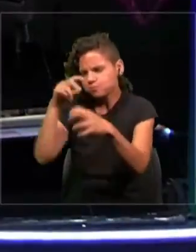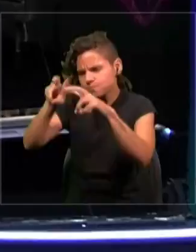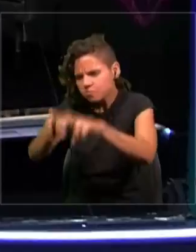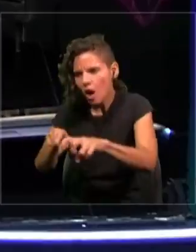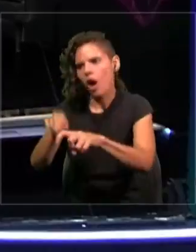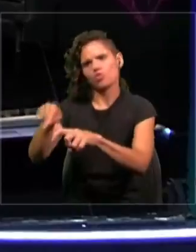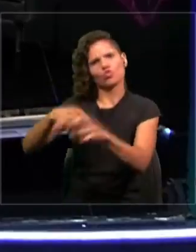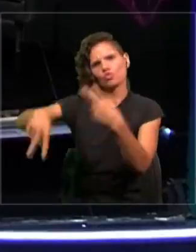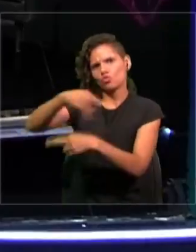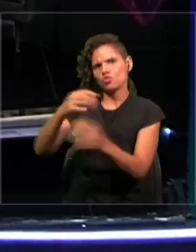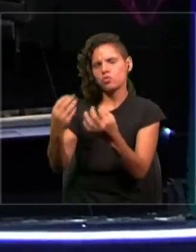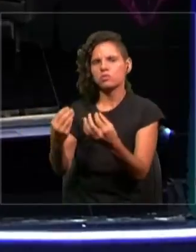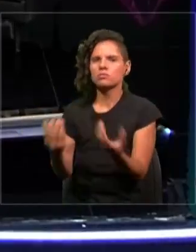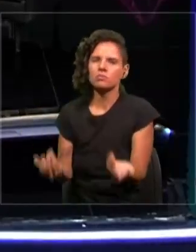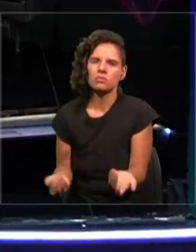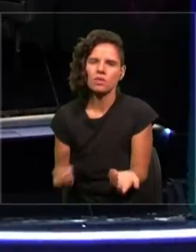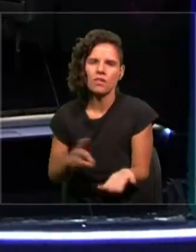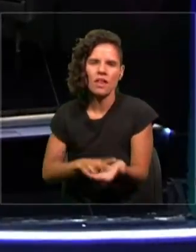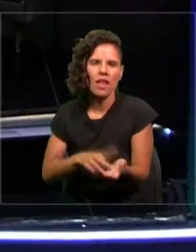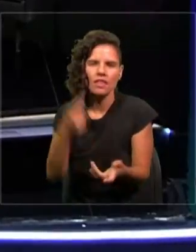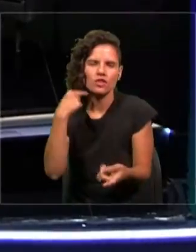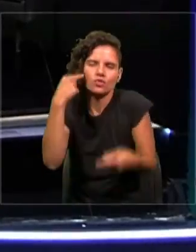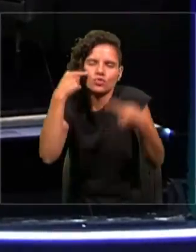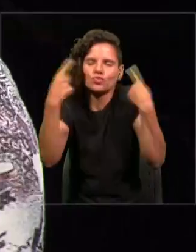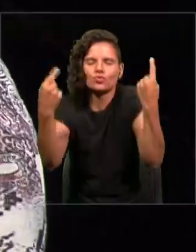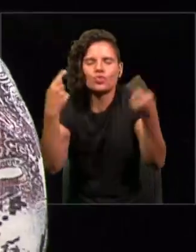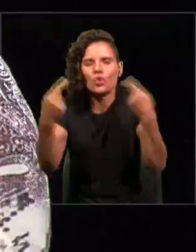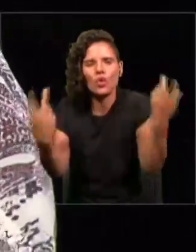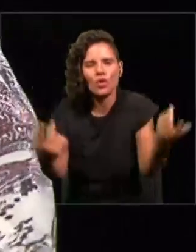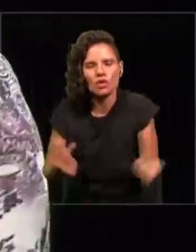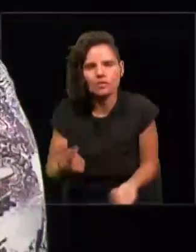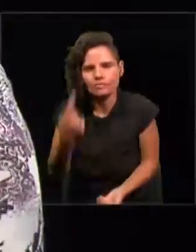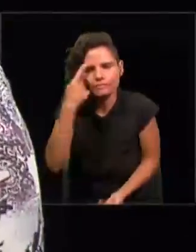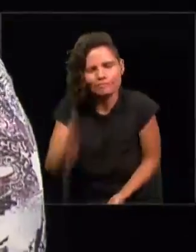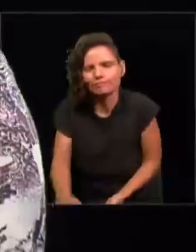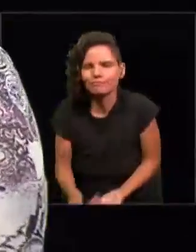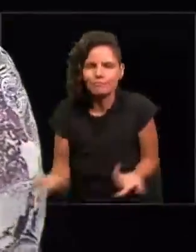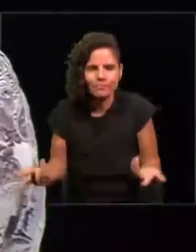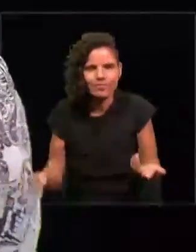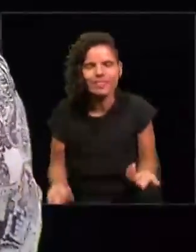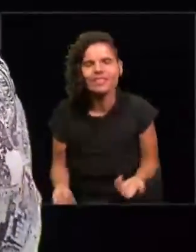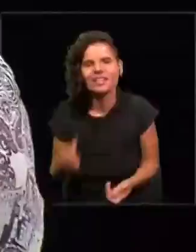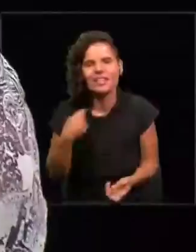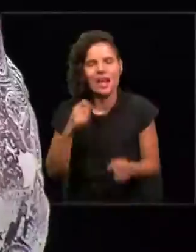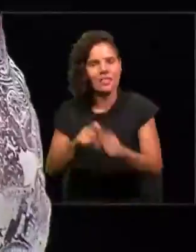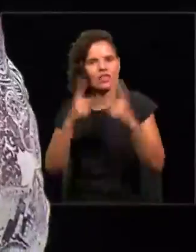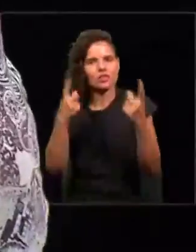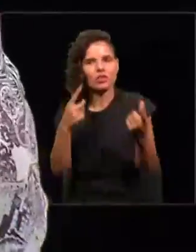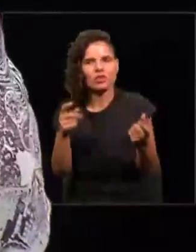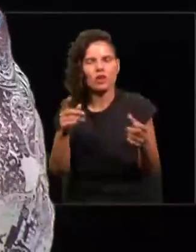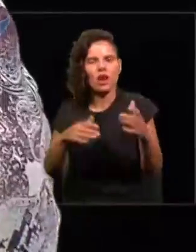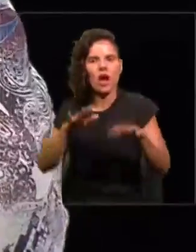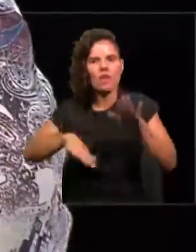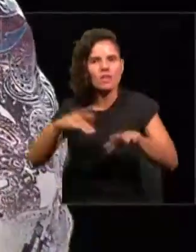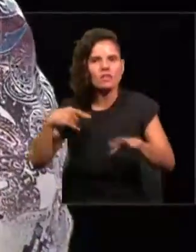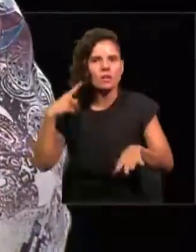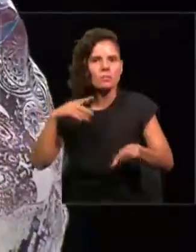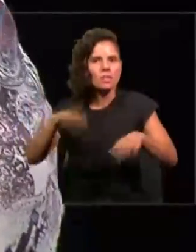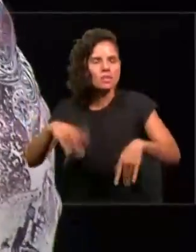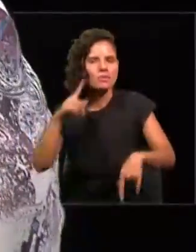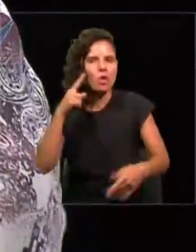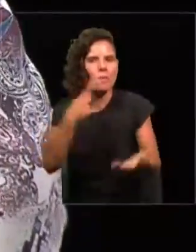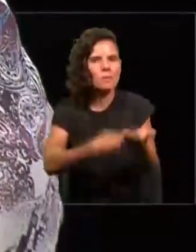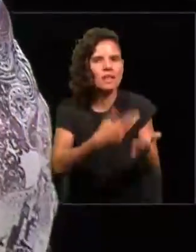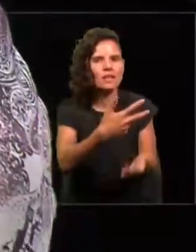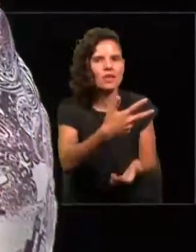La verdad que estos son dislates, llama la atención que a menudo vuelvan como si fueran las fuerzas del siglo XIX.